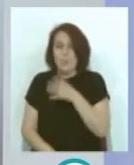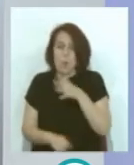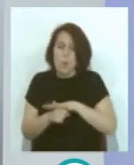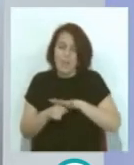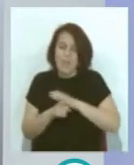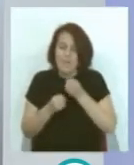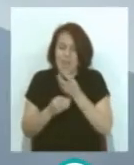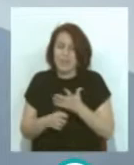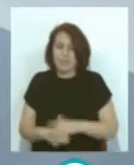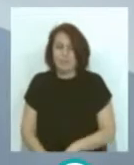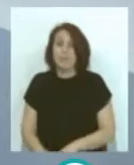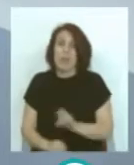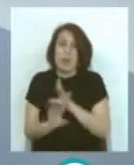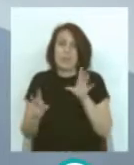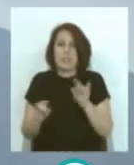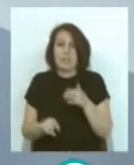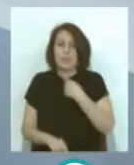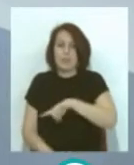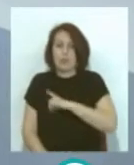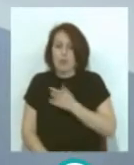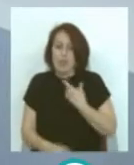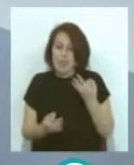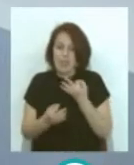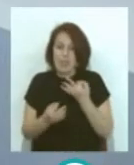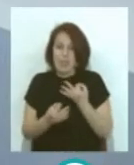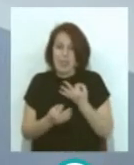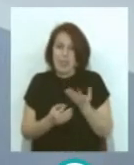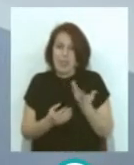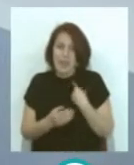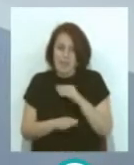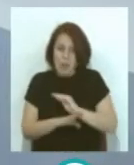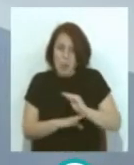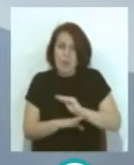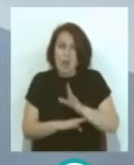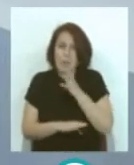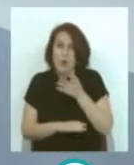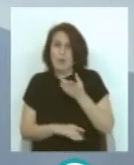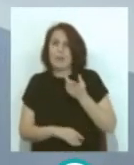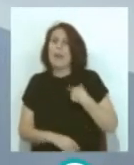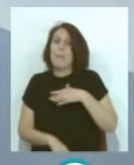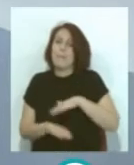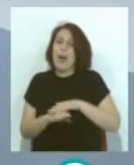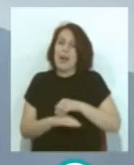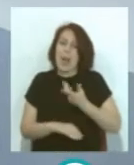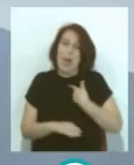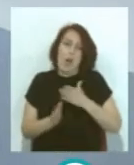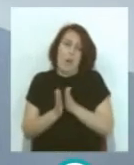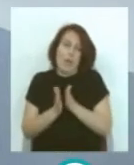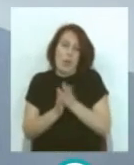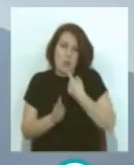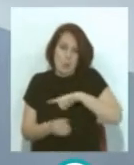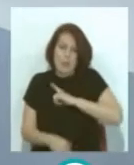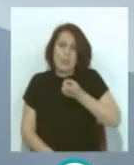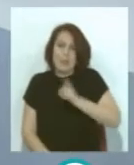provincia. Pues por supuesto que sí, siempre tenemos que tirar para nuestro lado, porque ya... Y más para Antonio. Ya tenemos demasiado para fuera. Para Antonio, que... Pepe y compañía, claro. Por